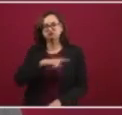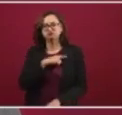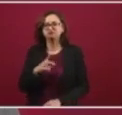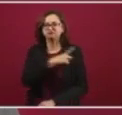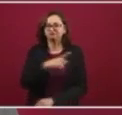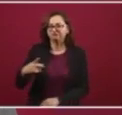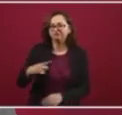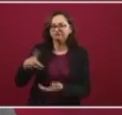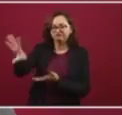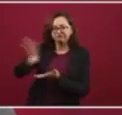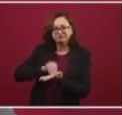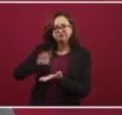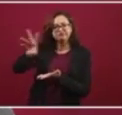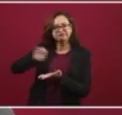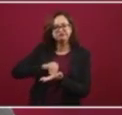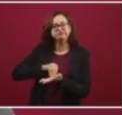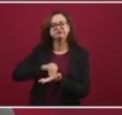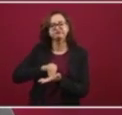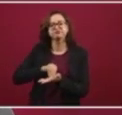por